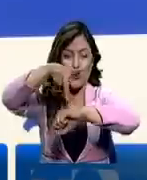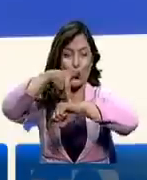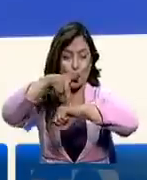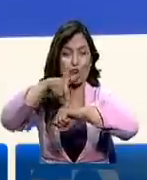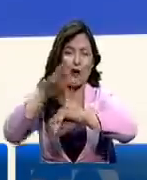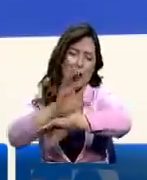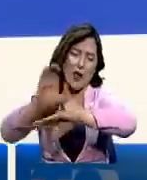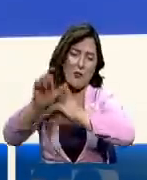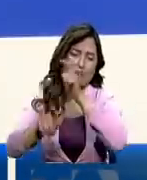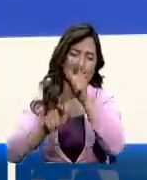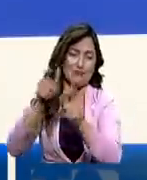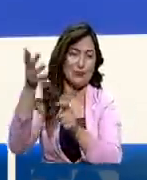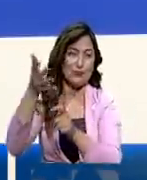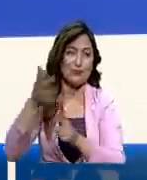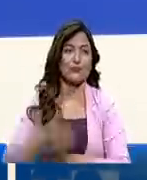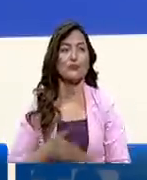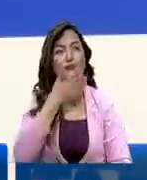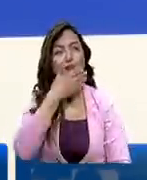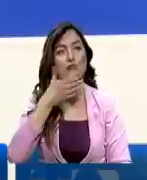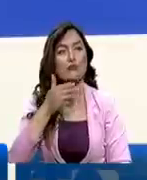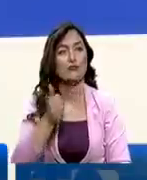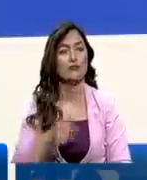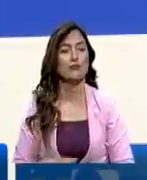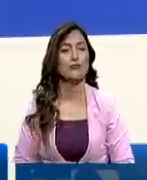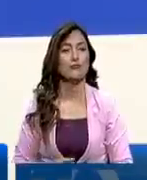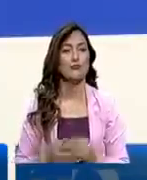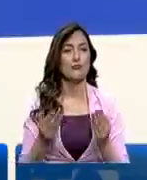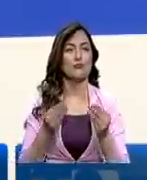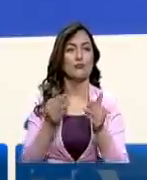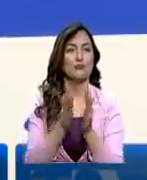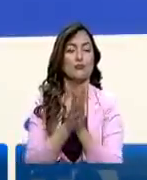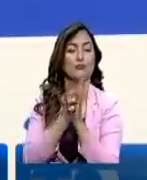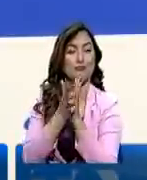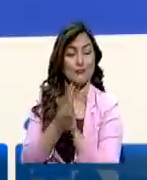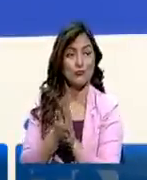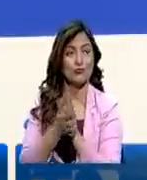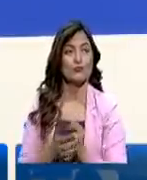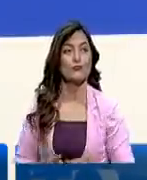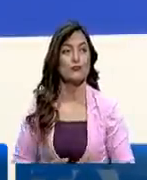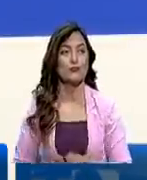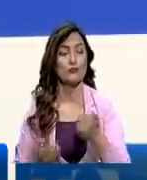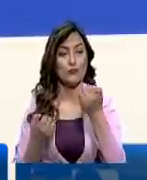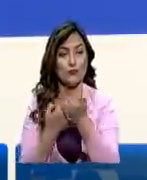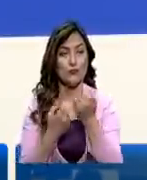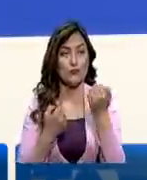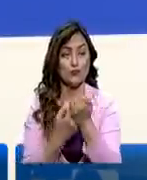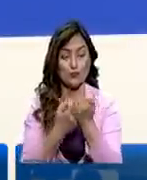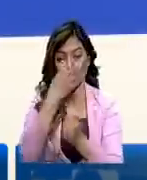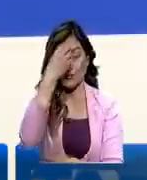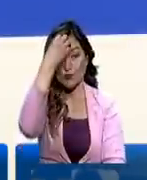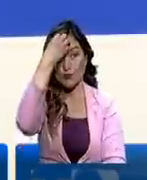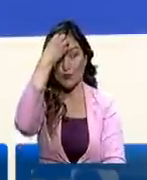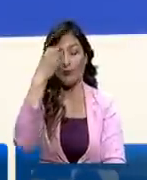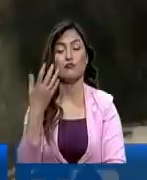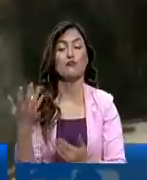a mejorar la calidad de los textos escolares, apoyar todo lo que es la educación en